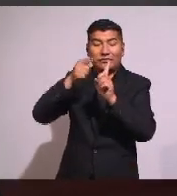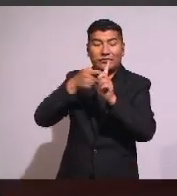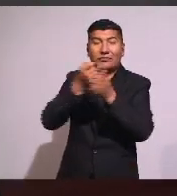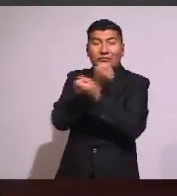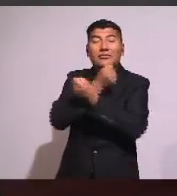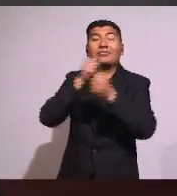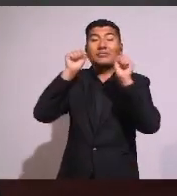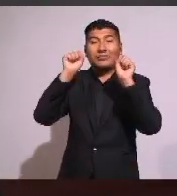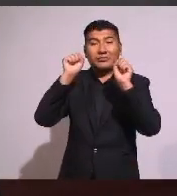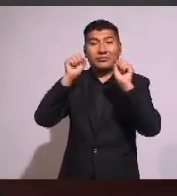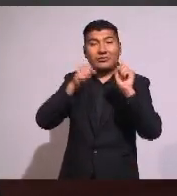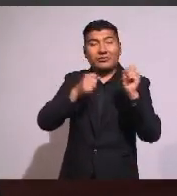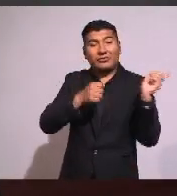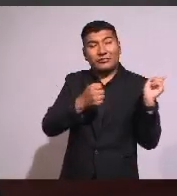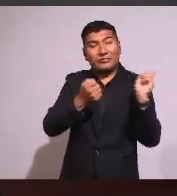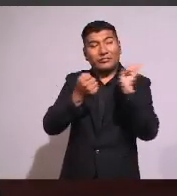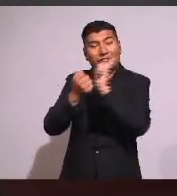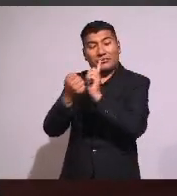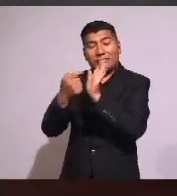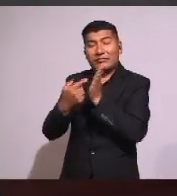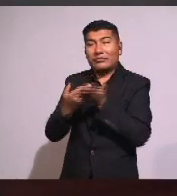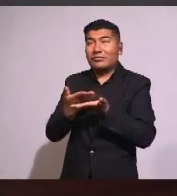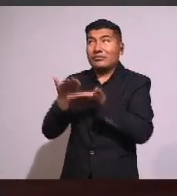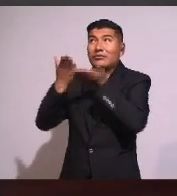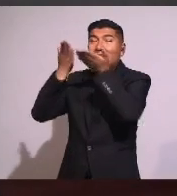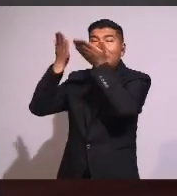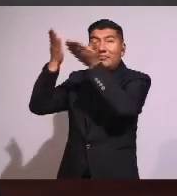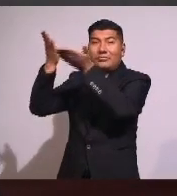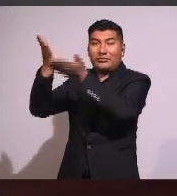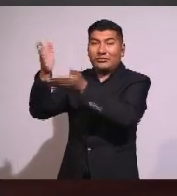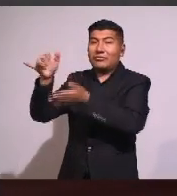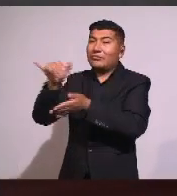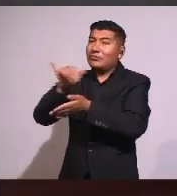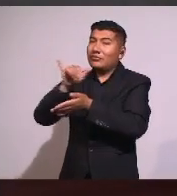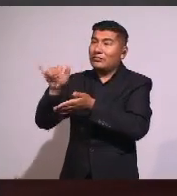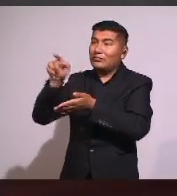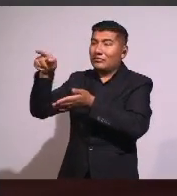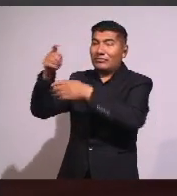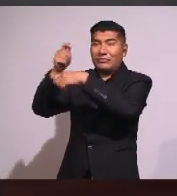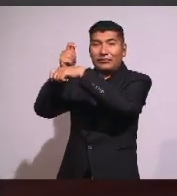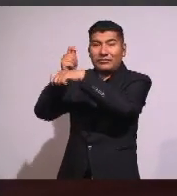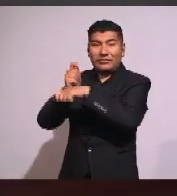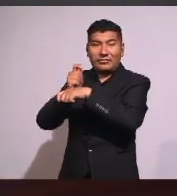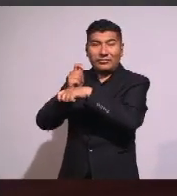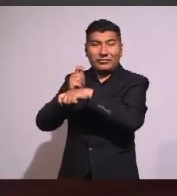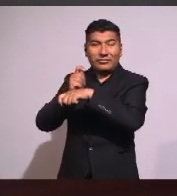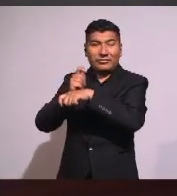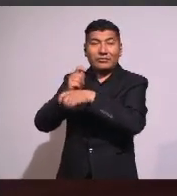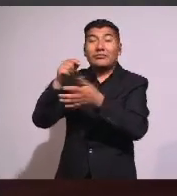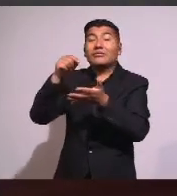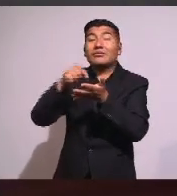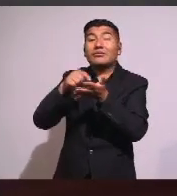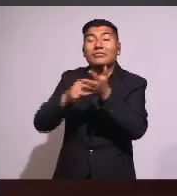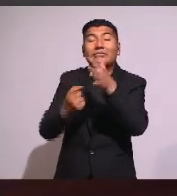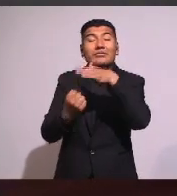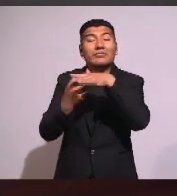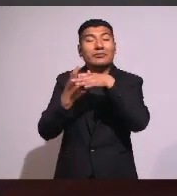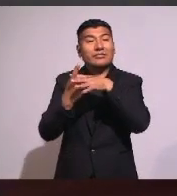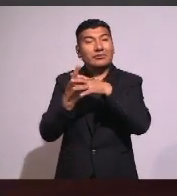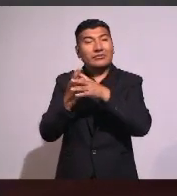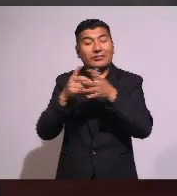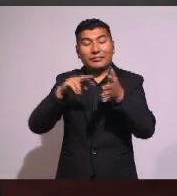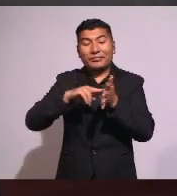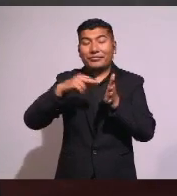Salvador, viene y lo presenta y lo ofrece ahí en el templo. De aquí emerge que plenamente